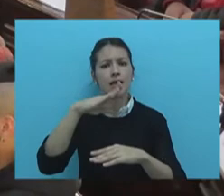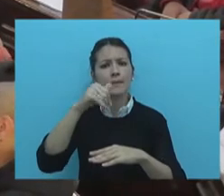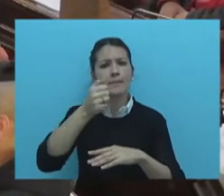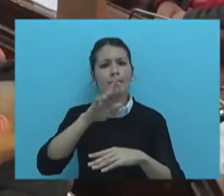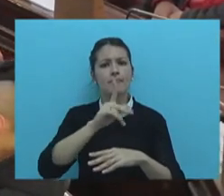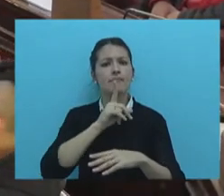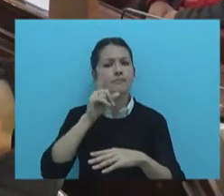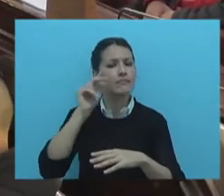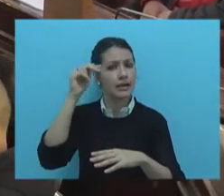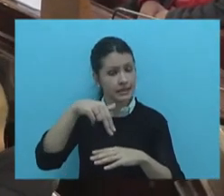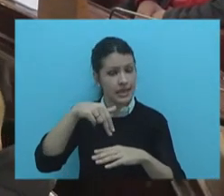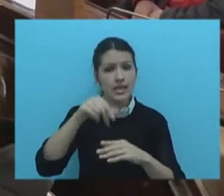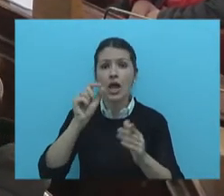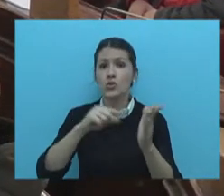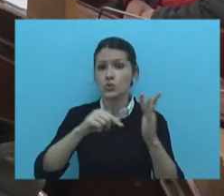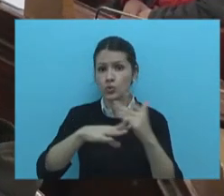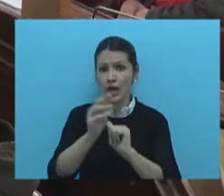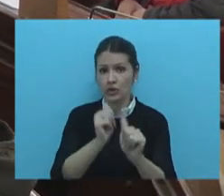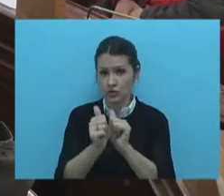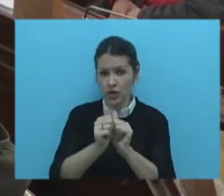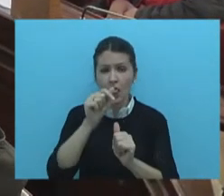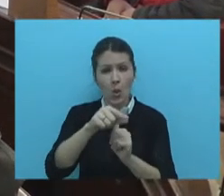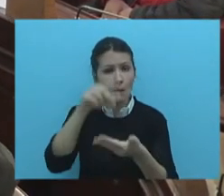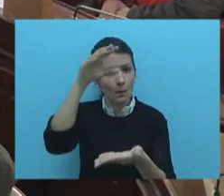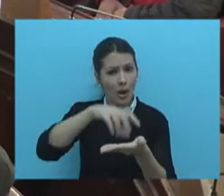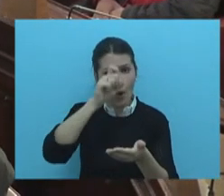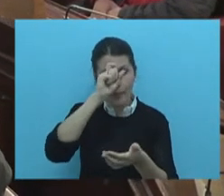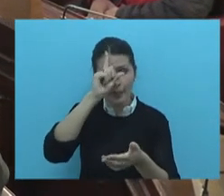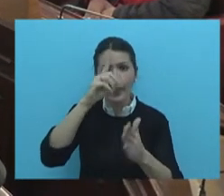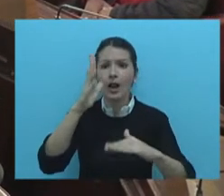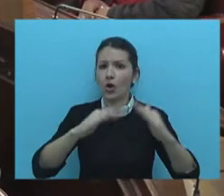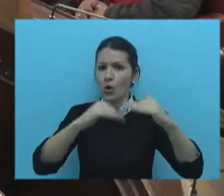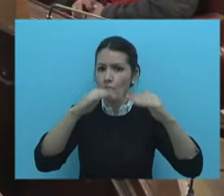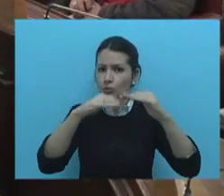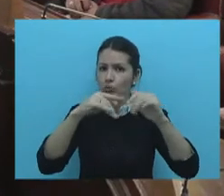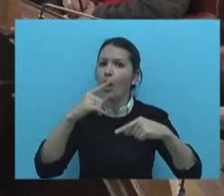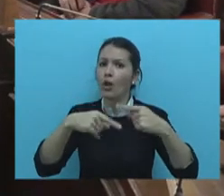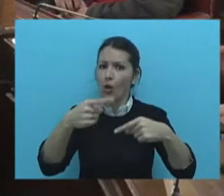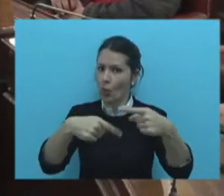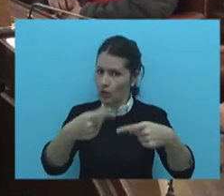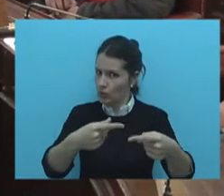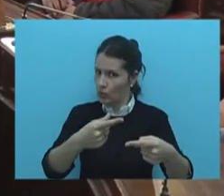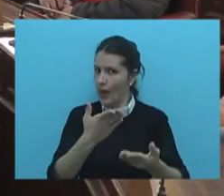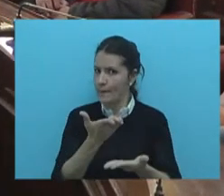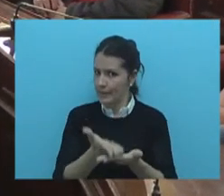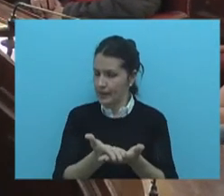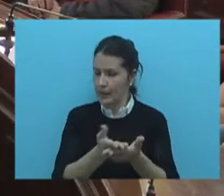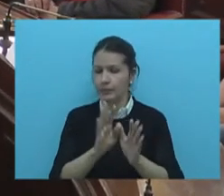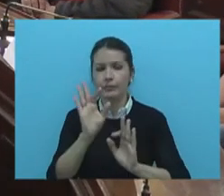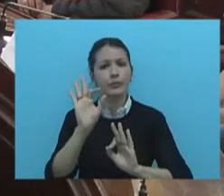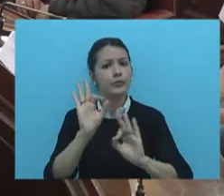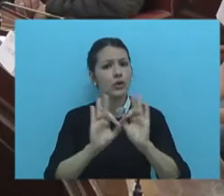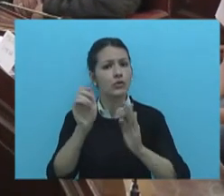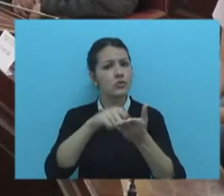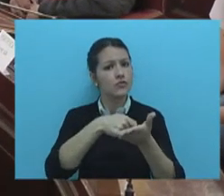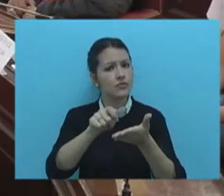son los diputados María Aranda, Campos Rocío, Lorena Aranda, Ángel